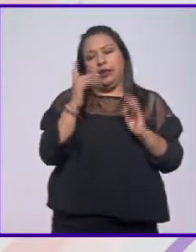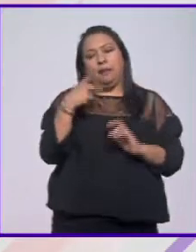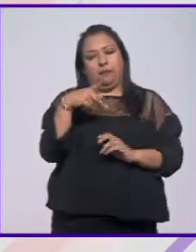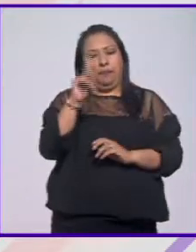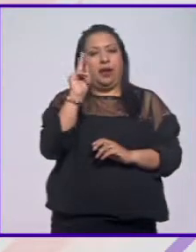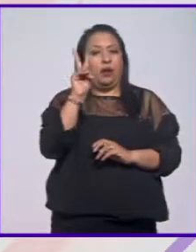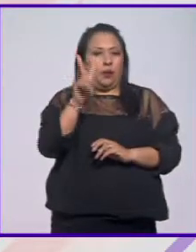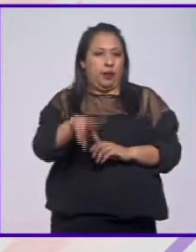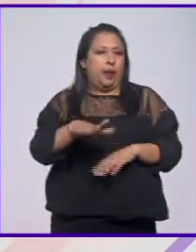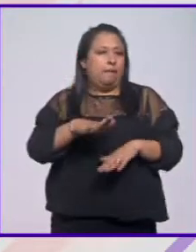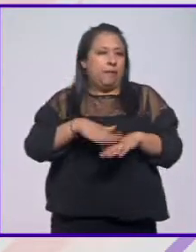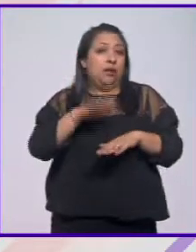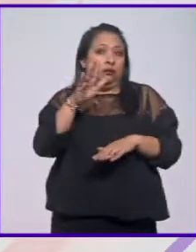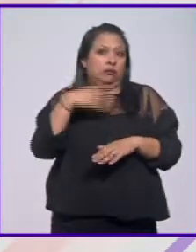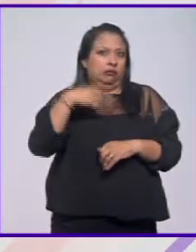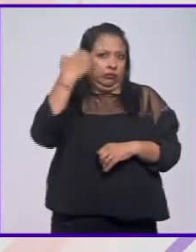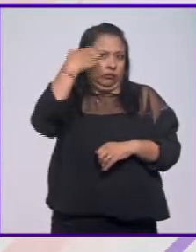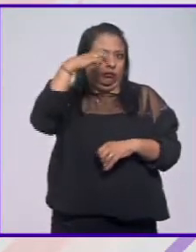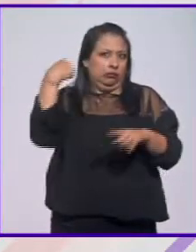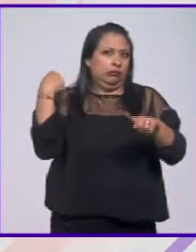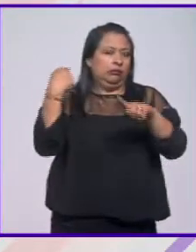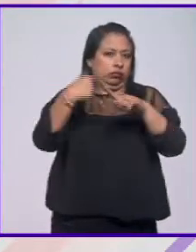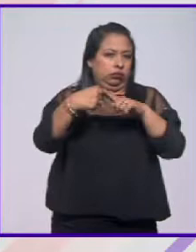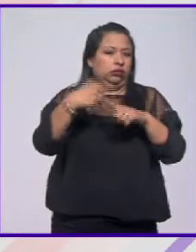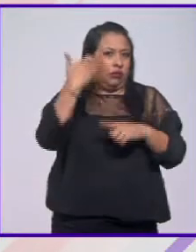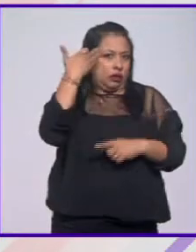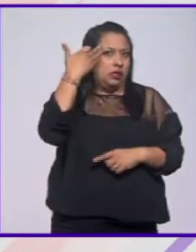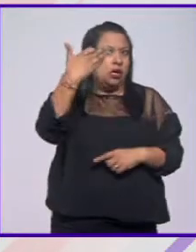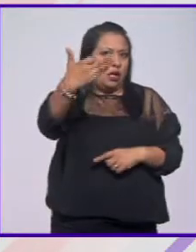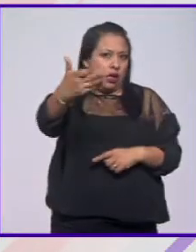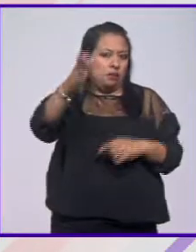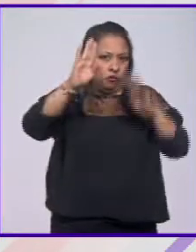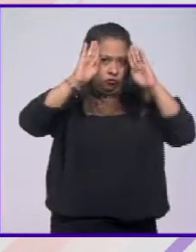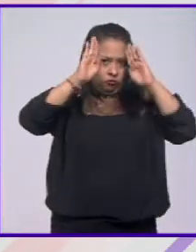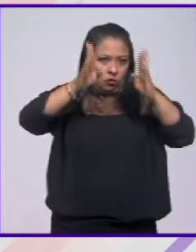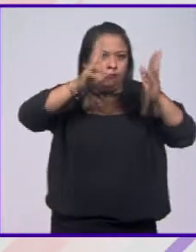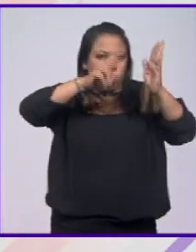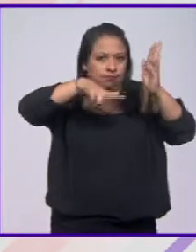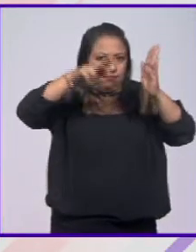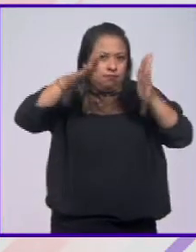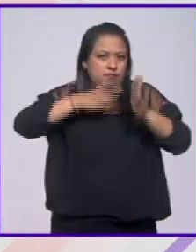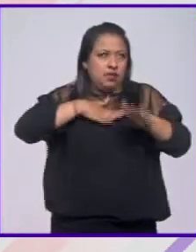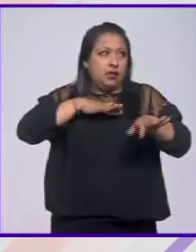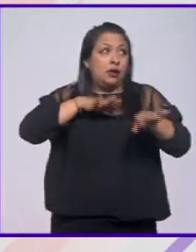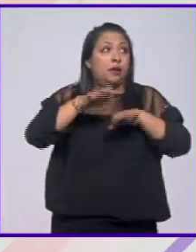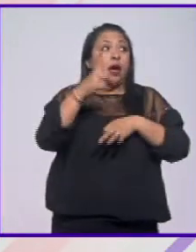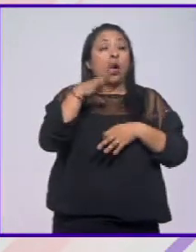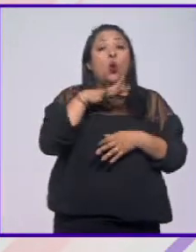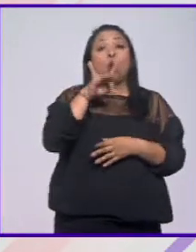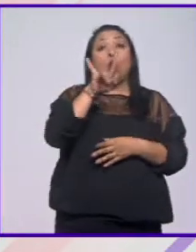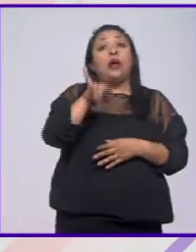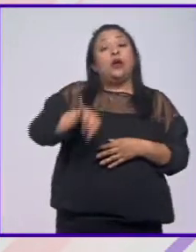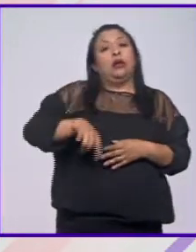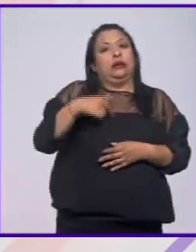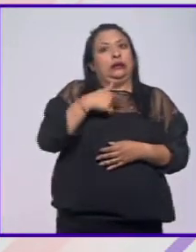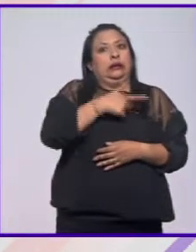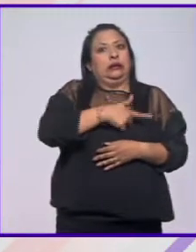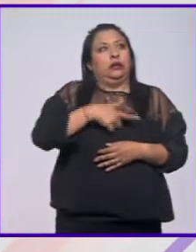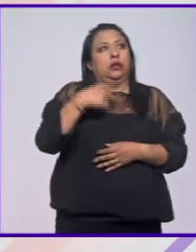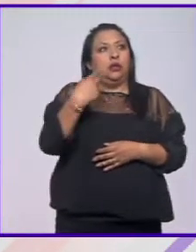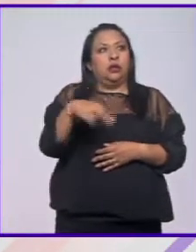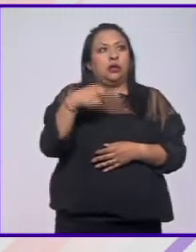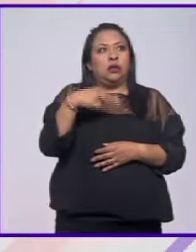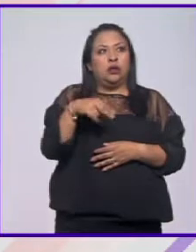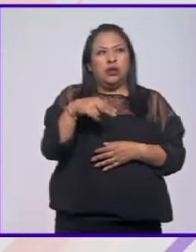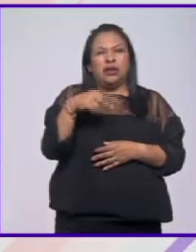pero sí es una trayectoria larga dentro de este oficio. Hay un cuadro muy interesante que a mí me llama mucho la atención, que se llama,